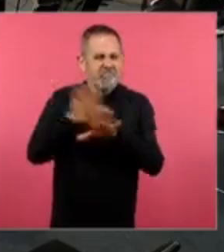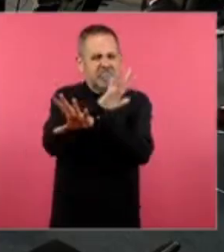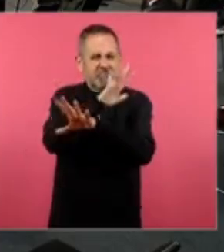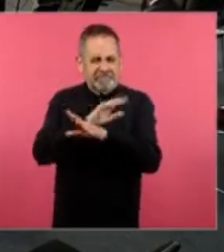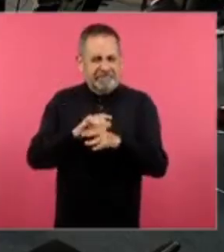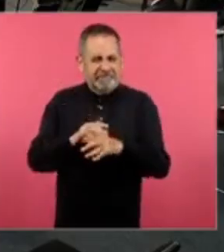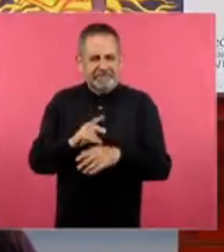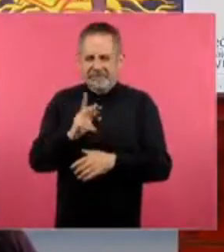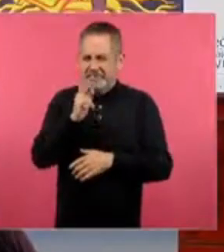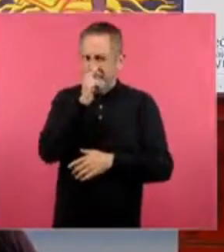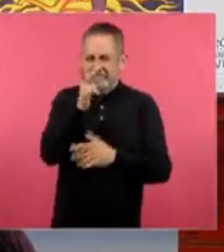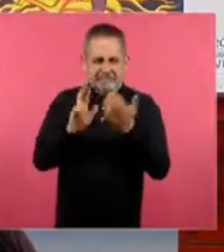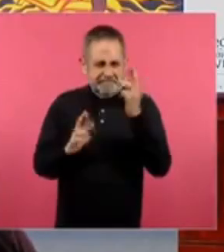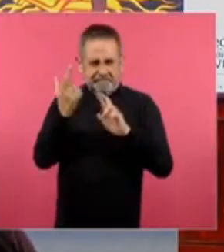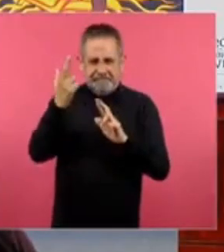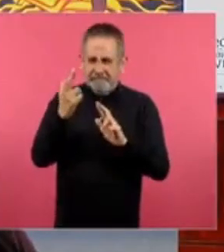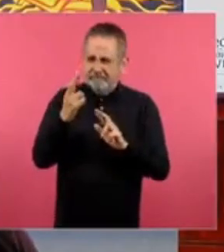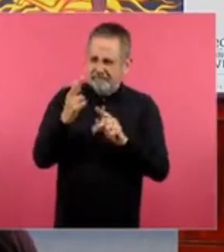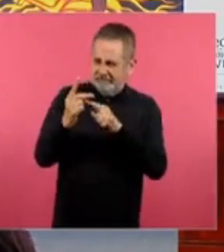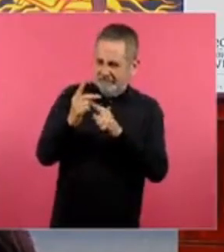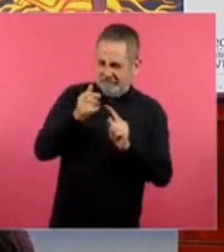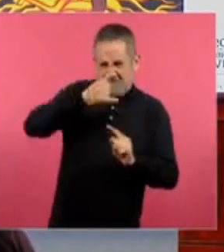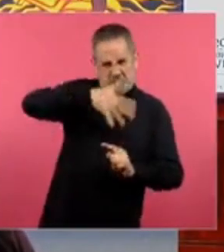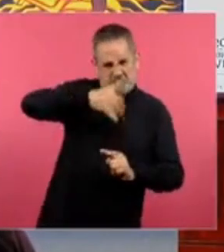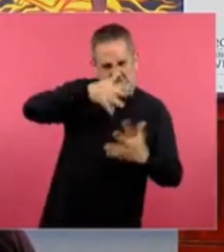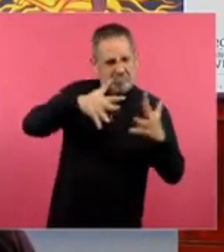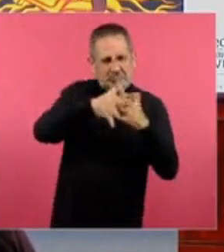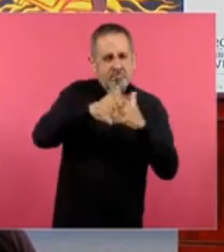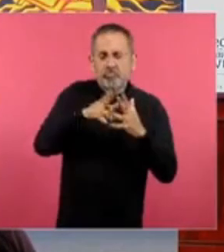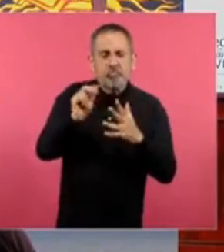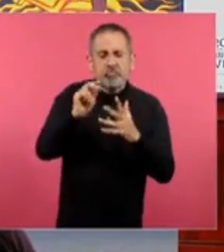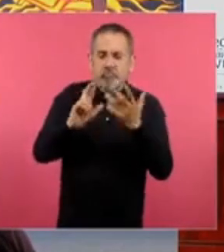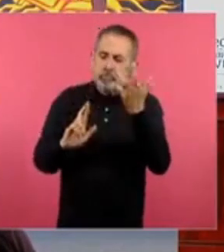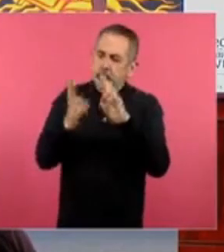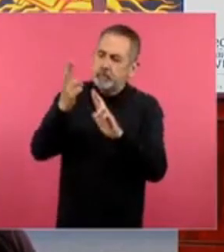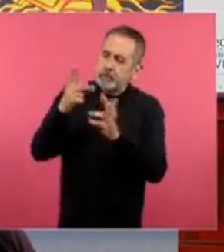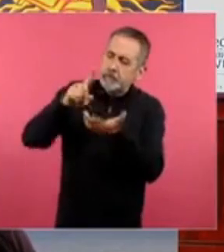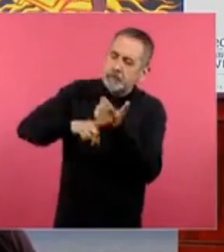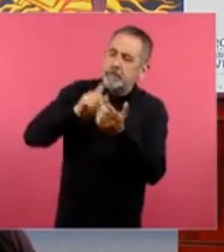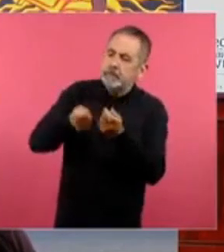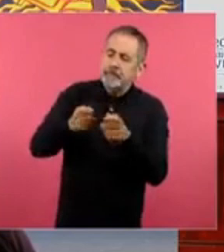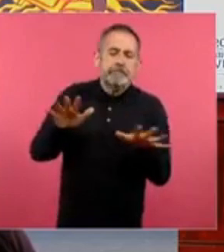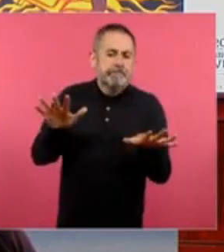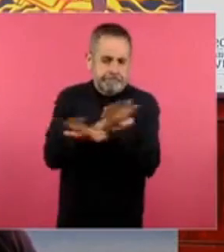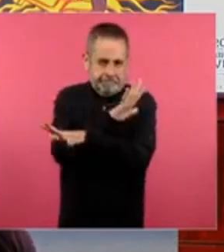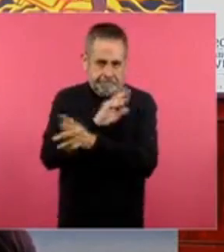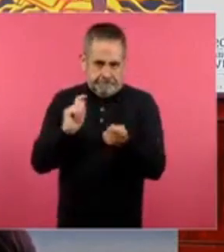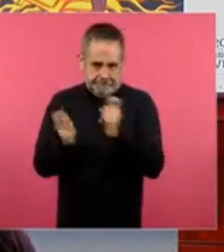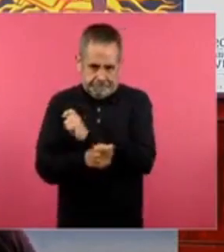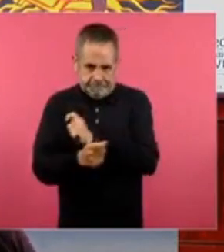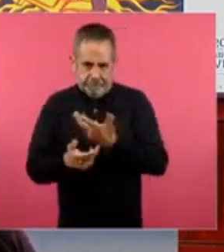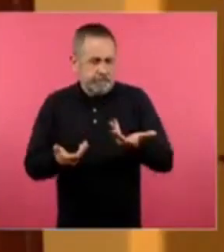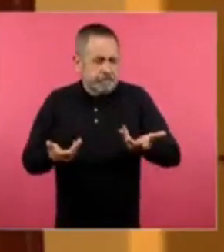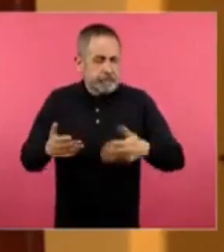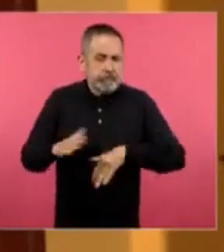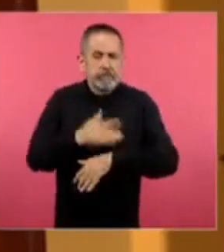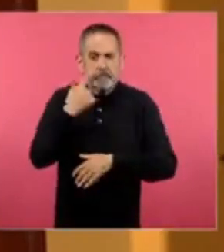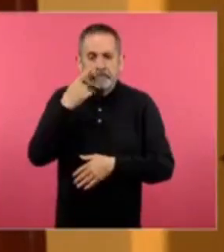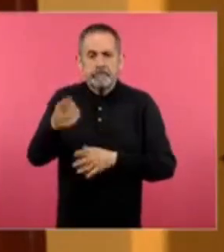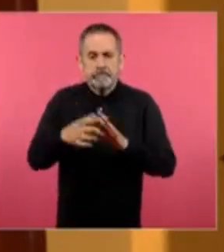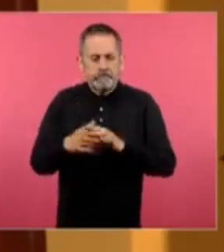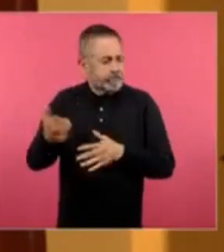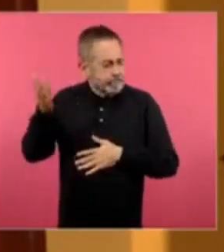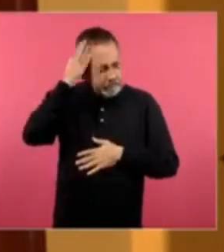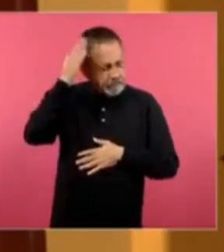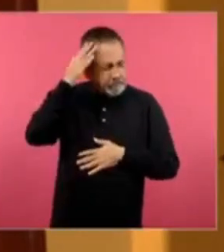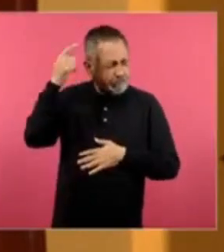esta palabra revolucionaria como algo bélico, algo de conflicto. ¿Qué va a revolucionar este libro? Va a revolucionar nuestras